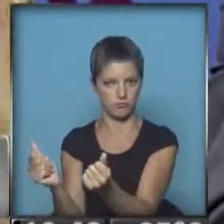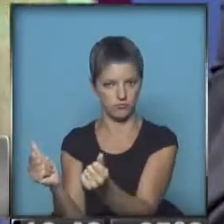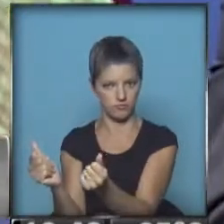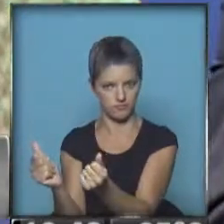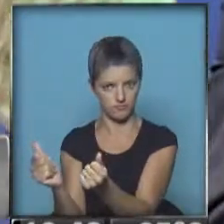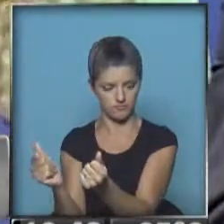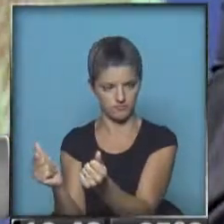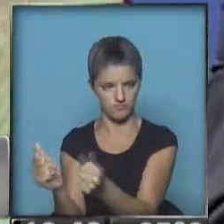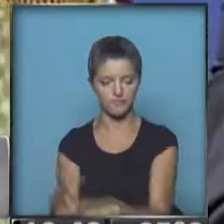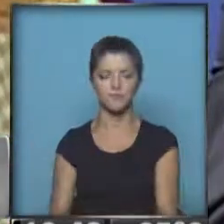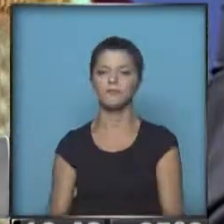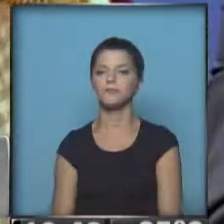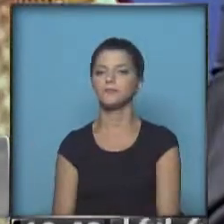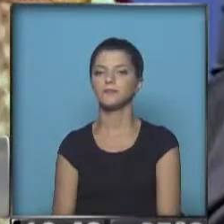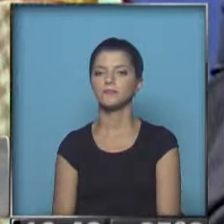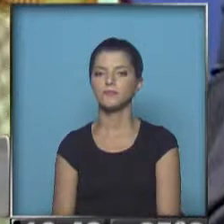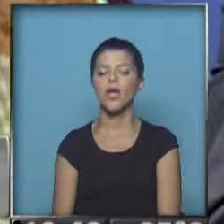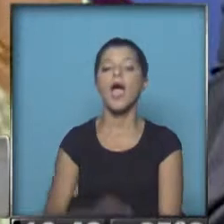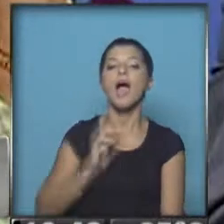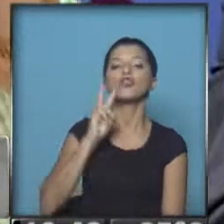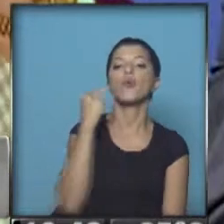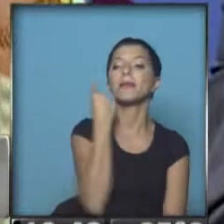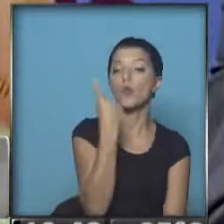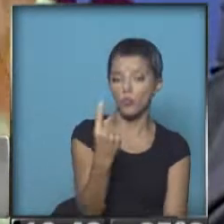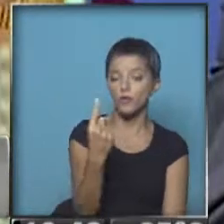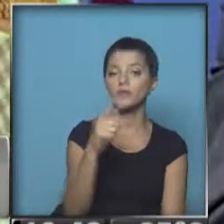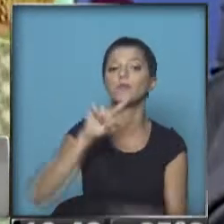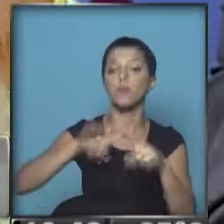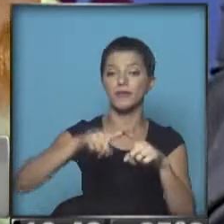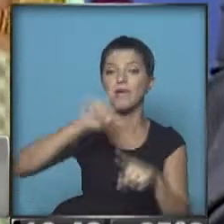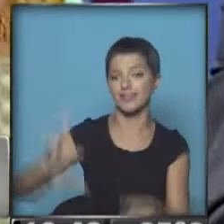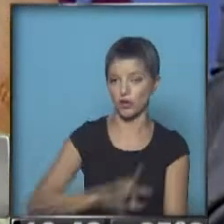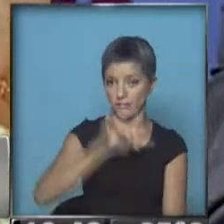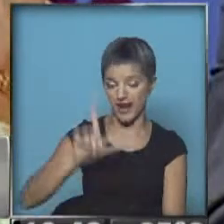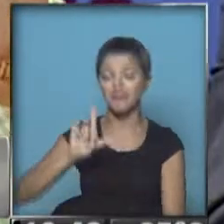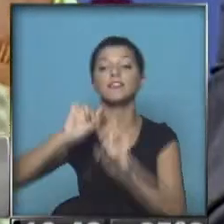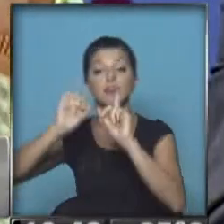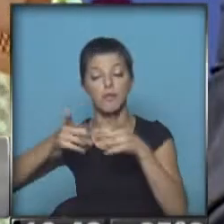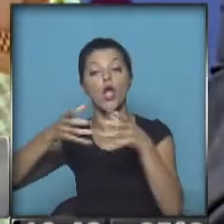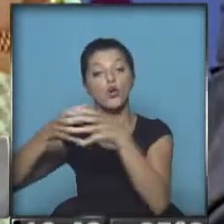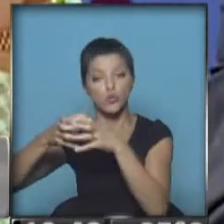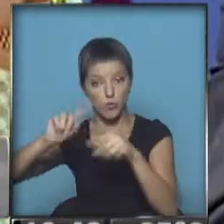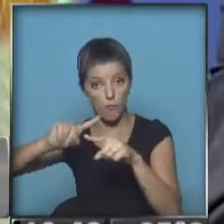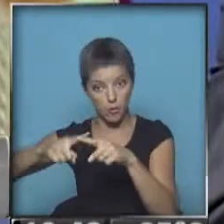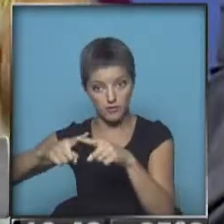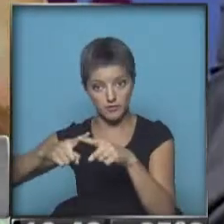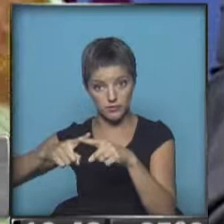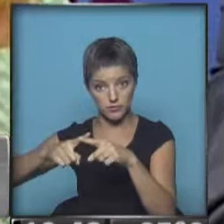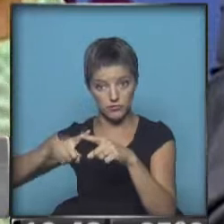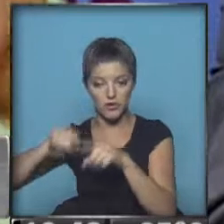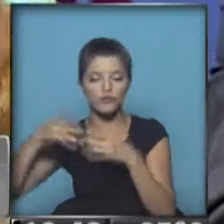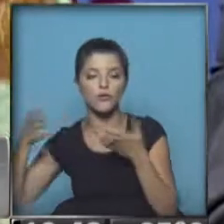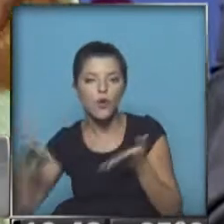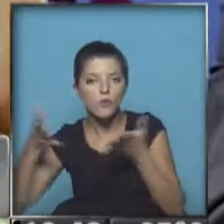Un fin de ciclo en el año 2001 de políticas neoliberales y de partidos también donde pujaban